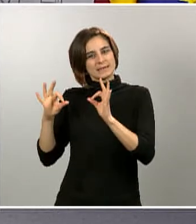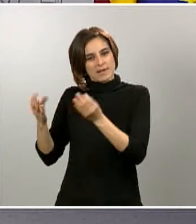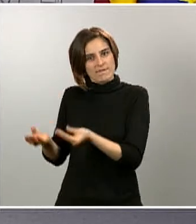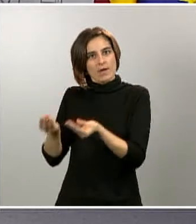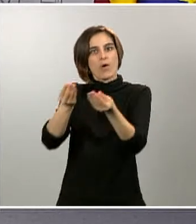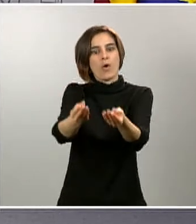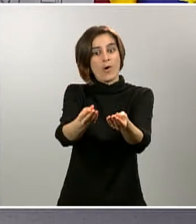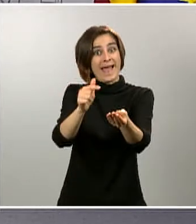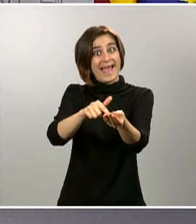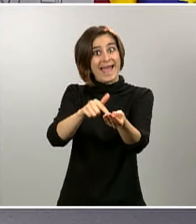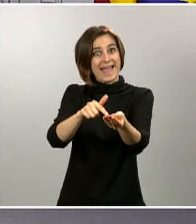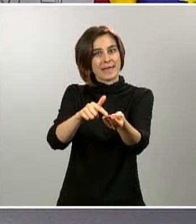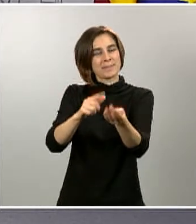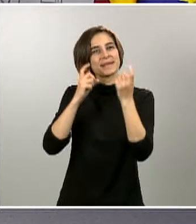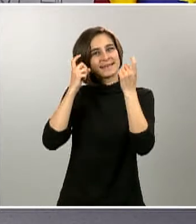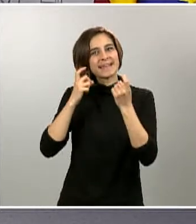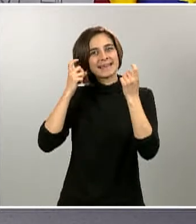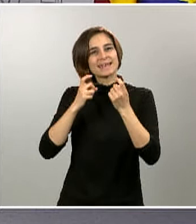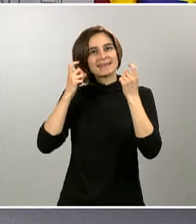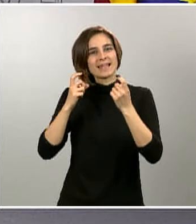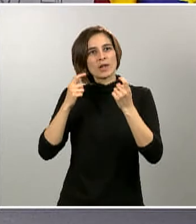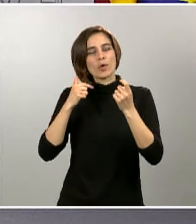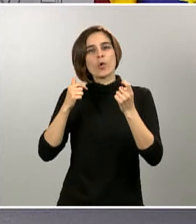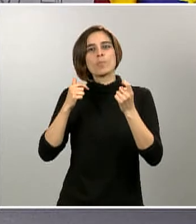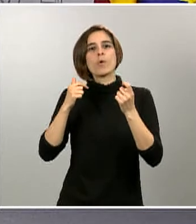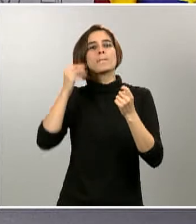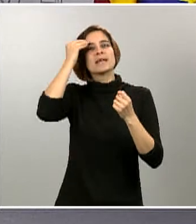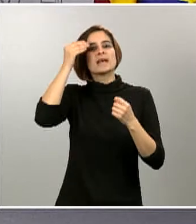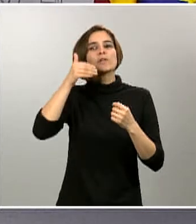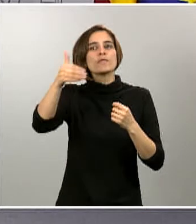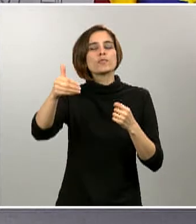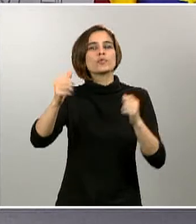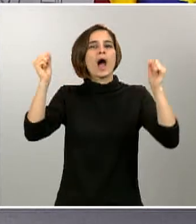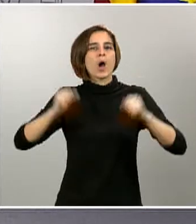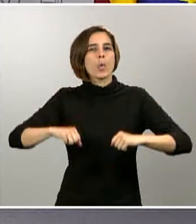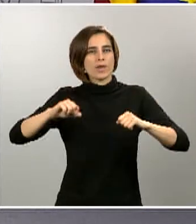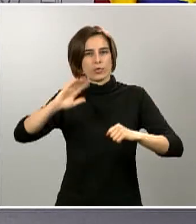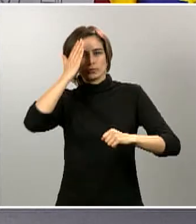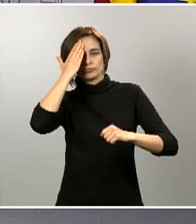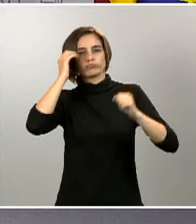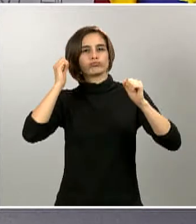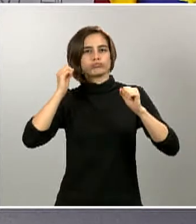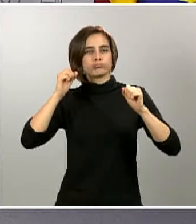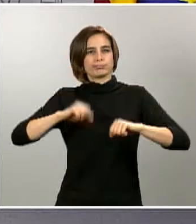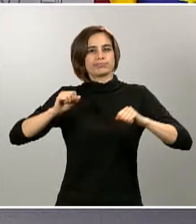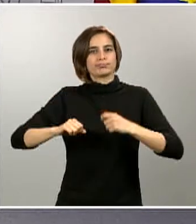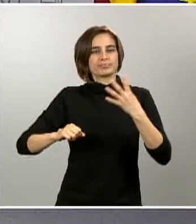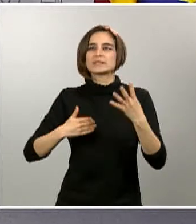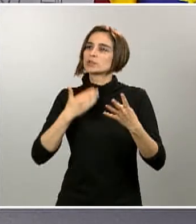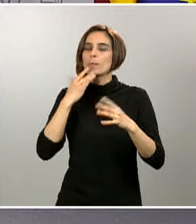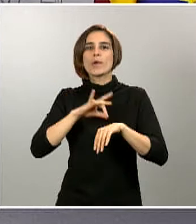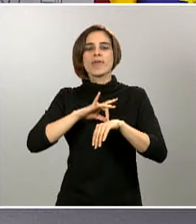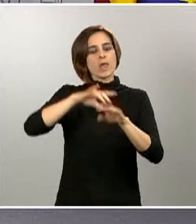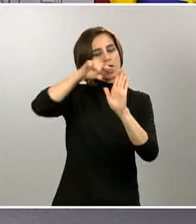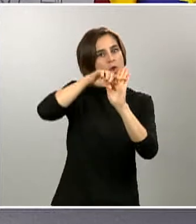pueda intentar forjar un consenso futuro. Es decir, si va a haber un guión de temas a abordar, un orden del día, o solo se